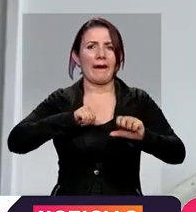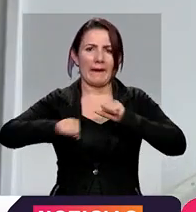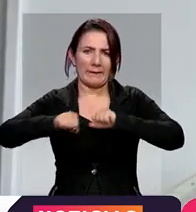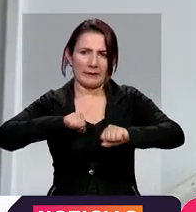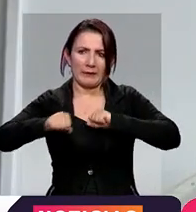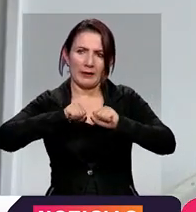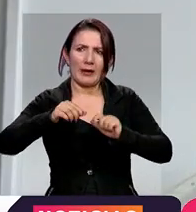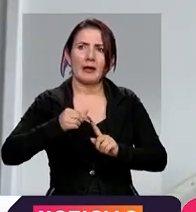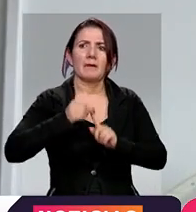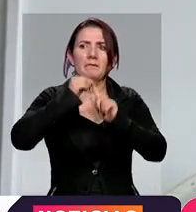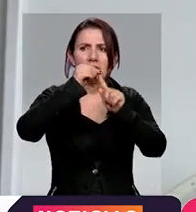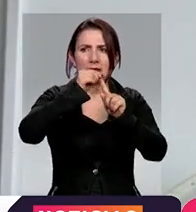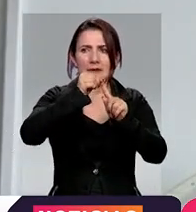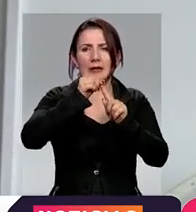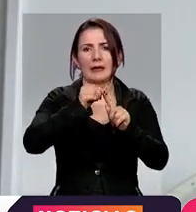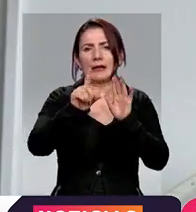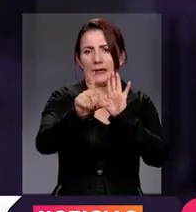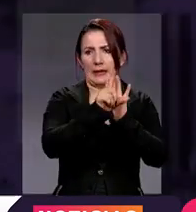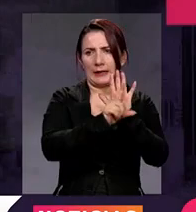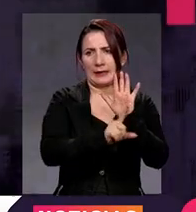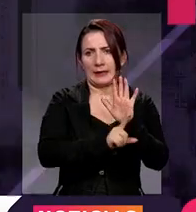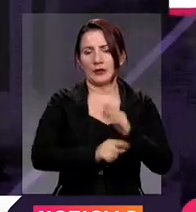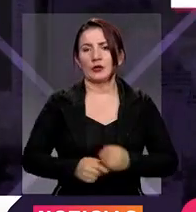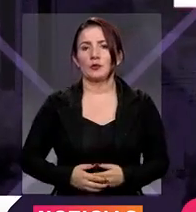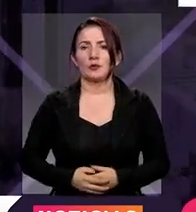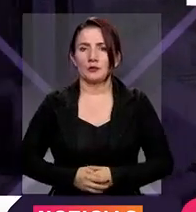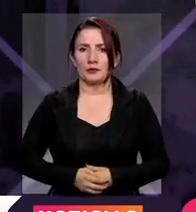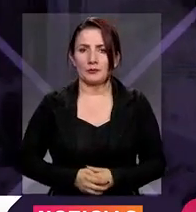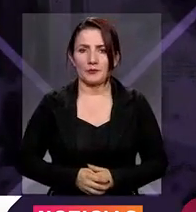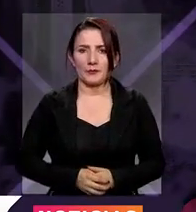actividad específica en el legislativo.